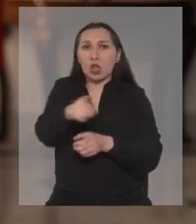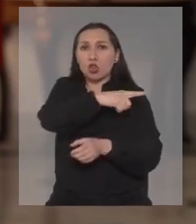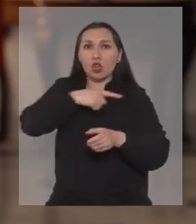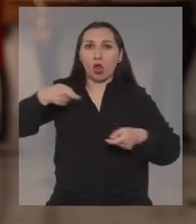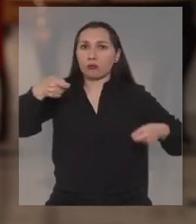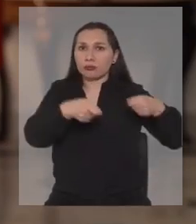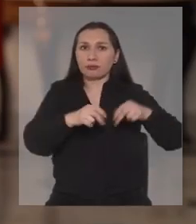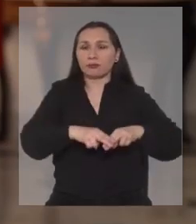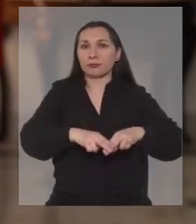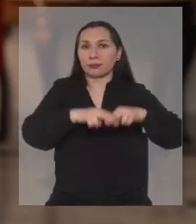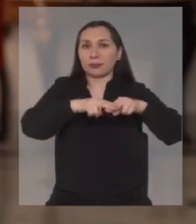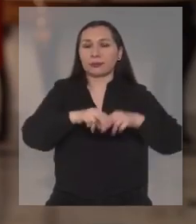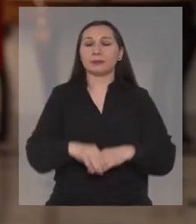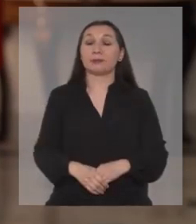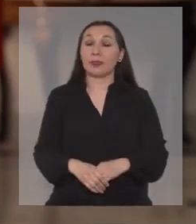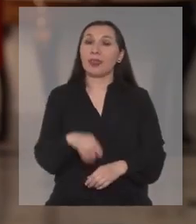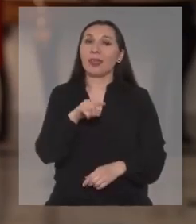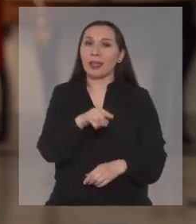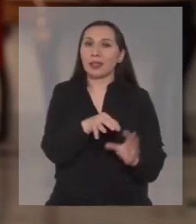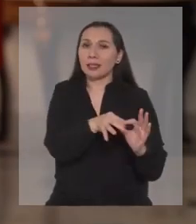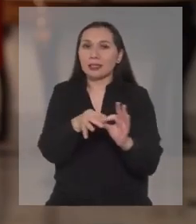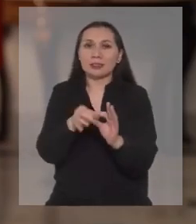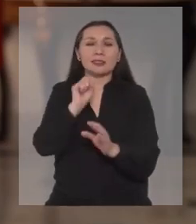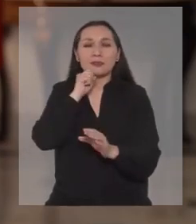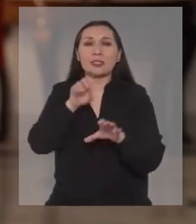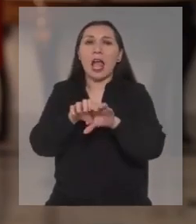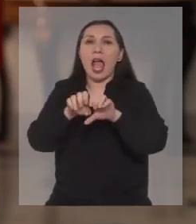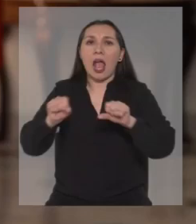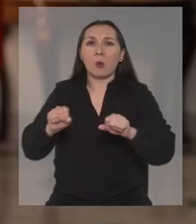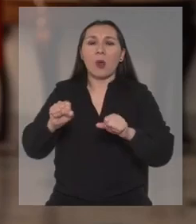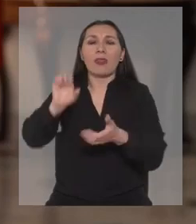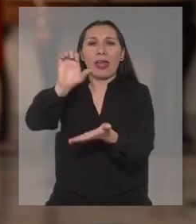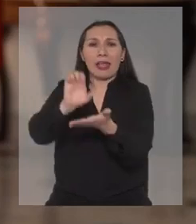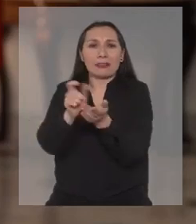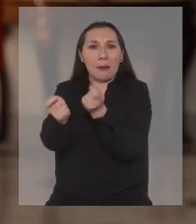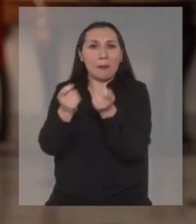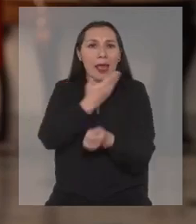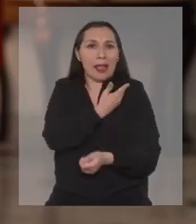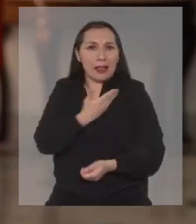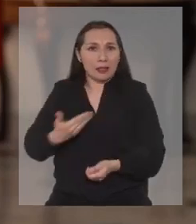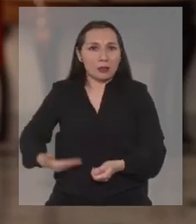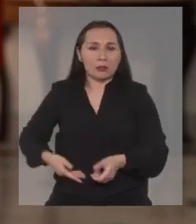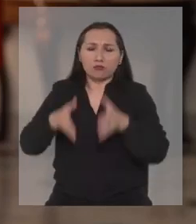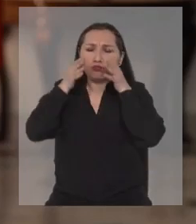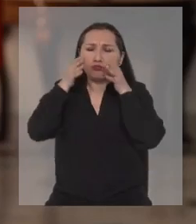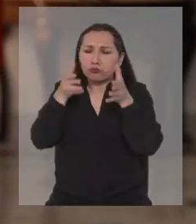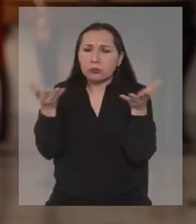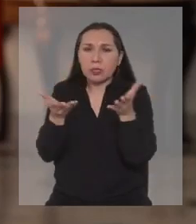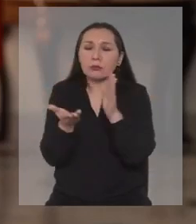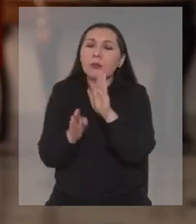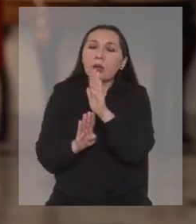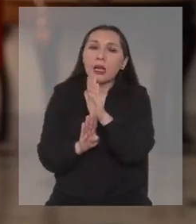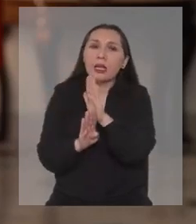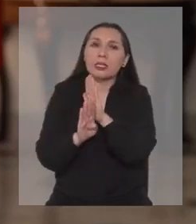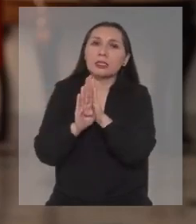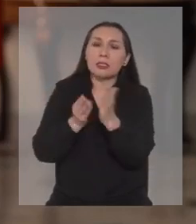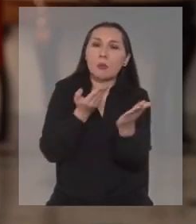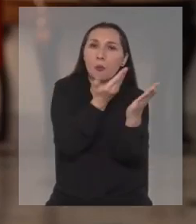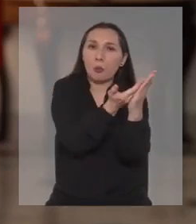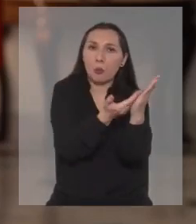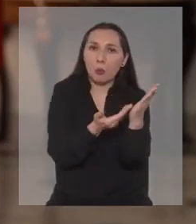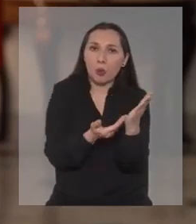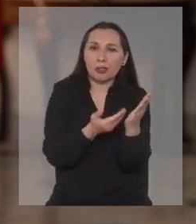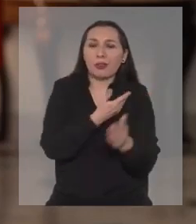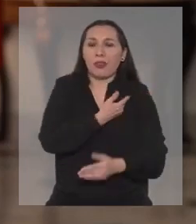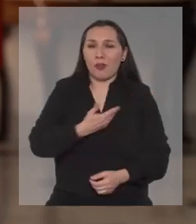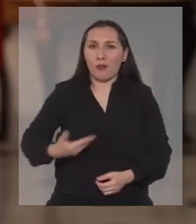entre todos generamos de eso se trata el pacto fiscal con un nuevo énfasis en el crecimiento que hemos